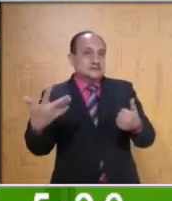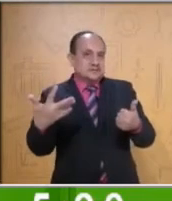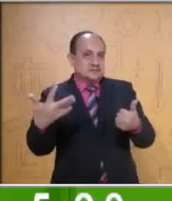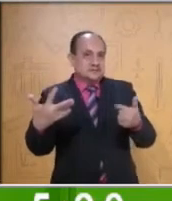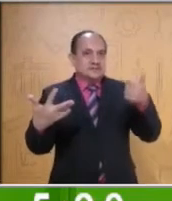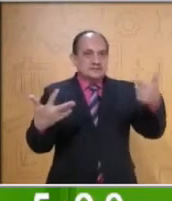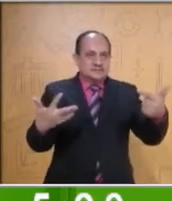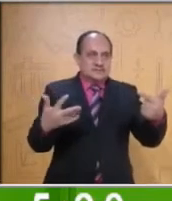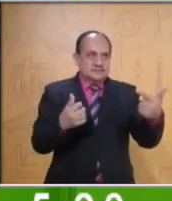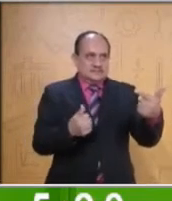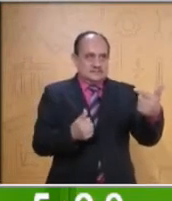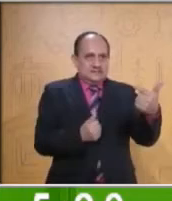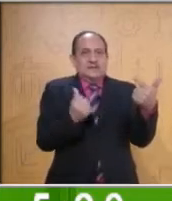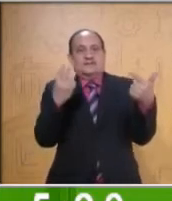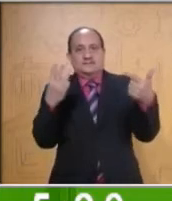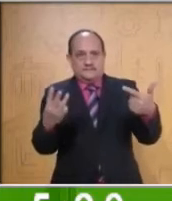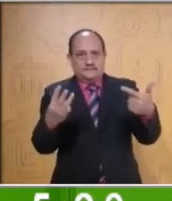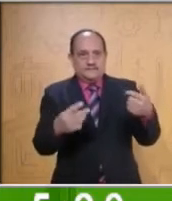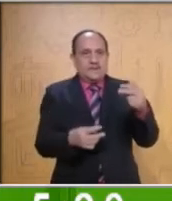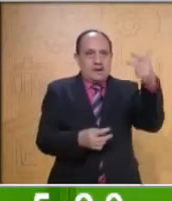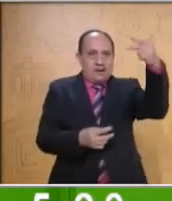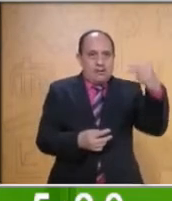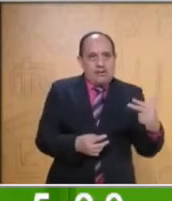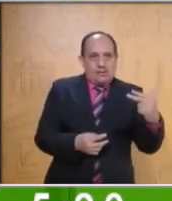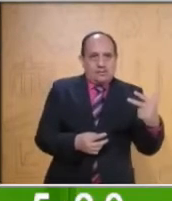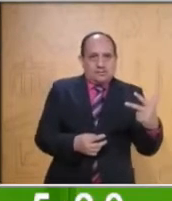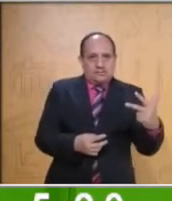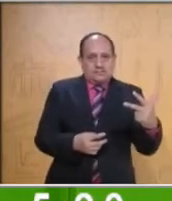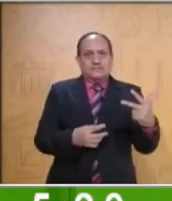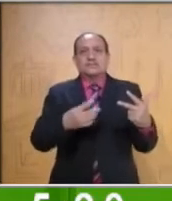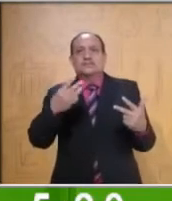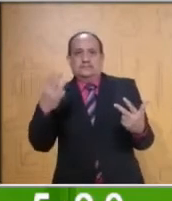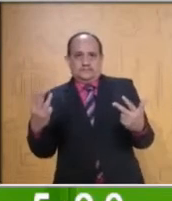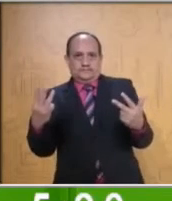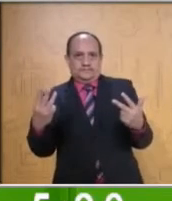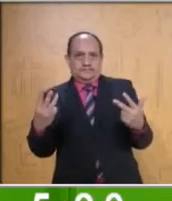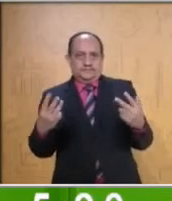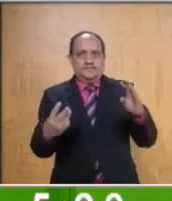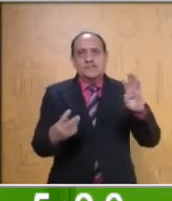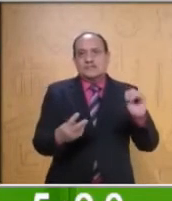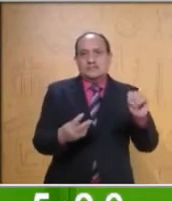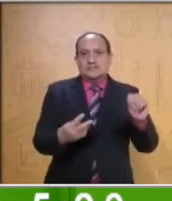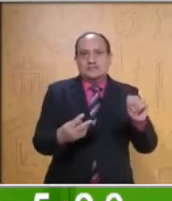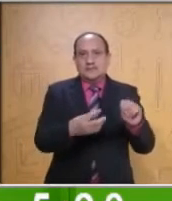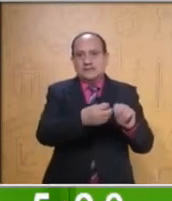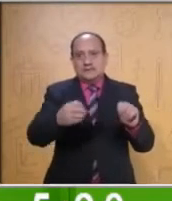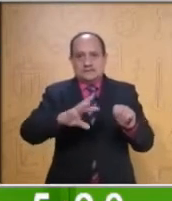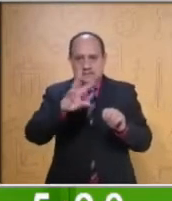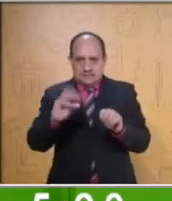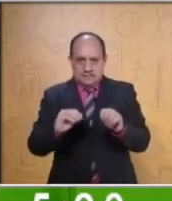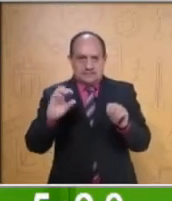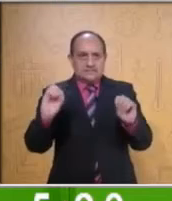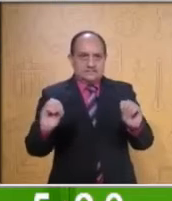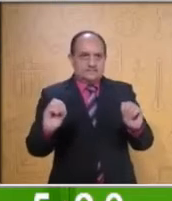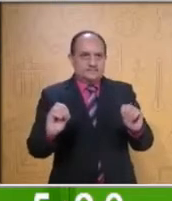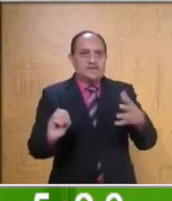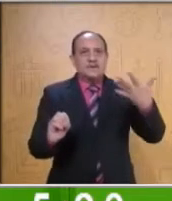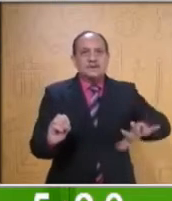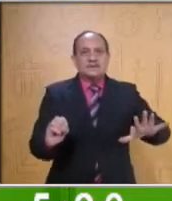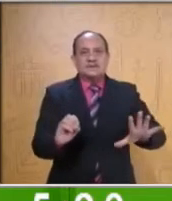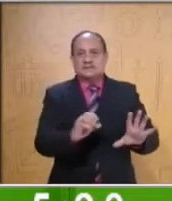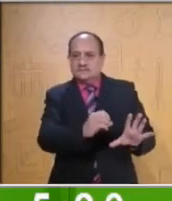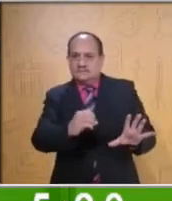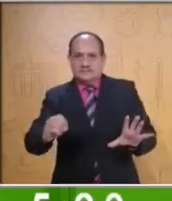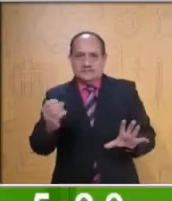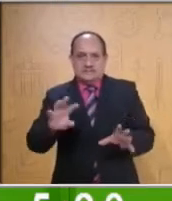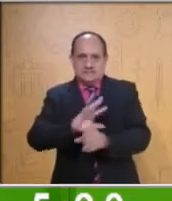7, frecuencia absoluta 3, 8, frecuencia absoluta 3, 9, frecuencia absoluta 0 y 10,